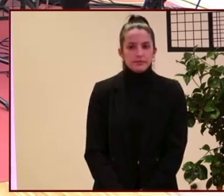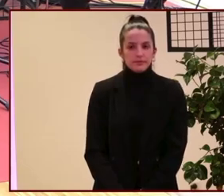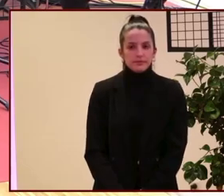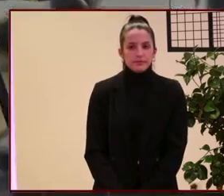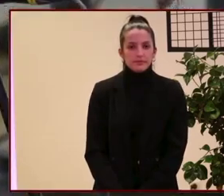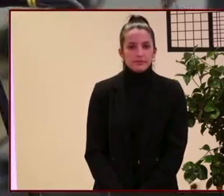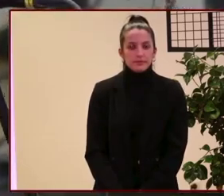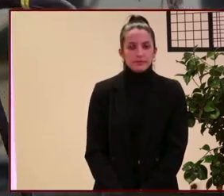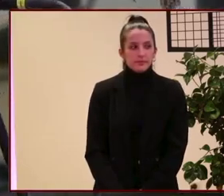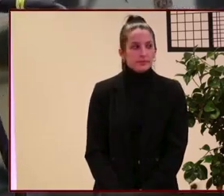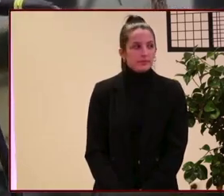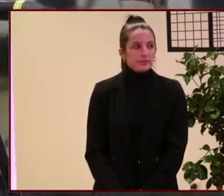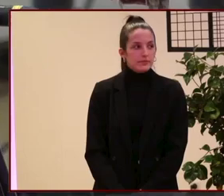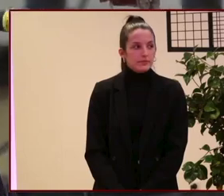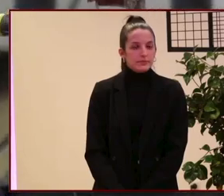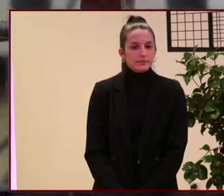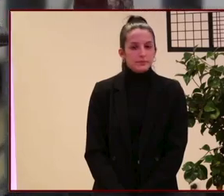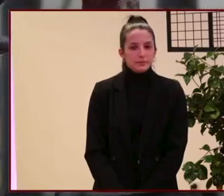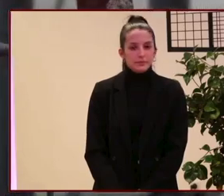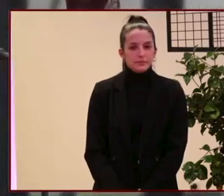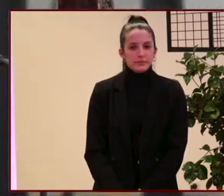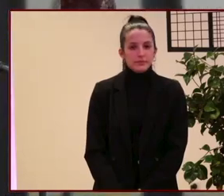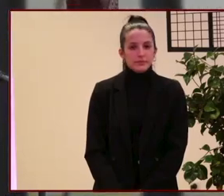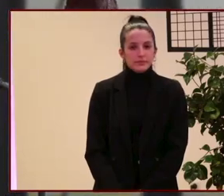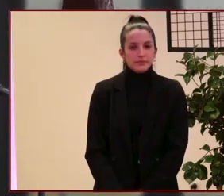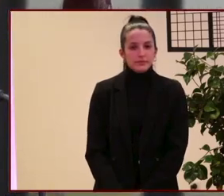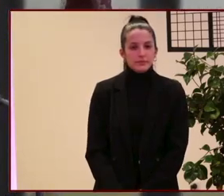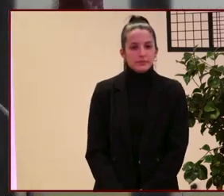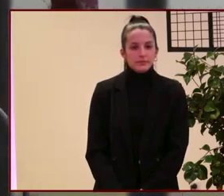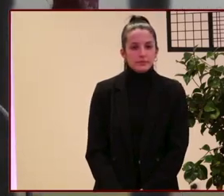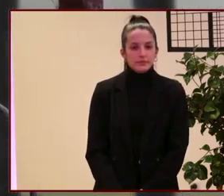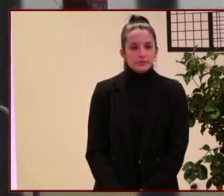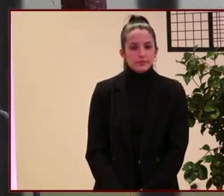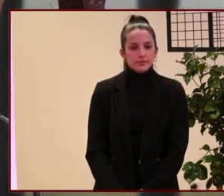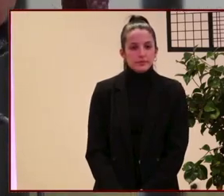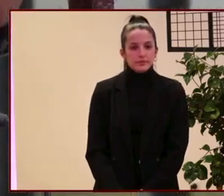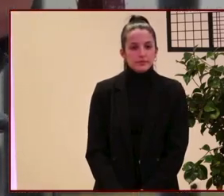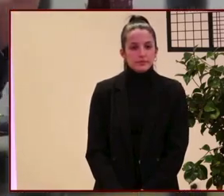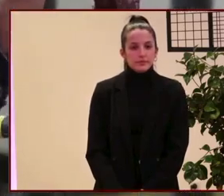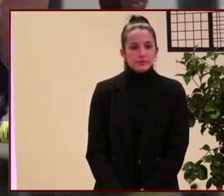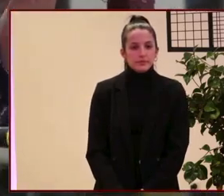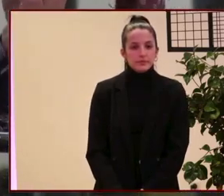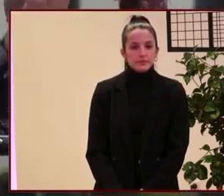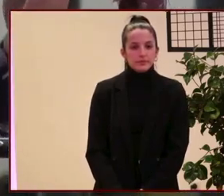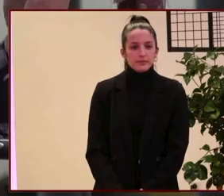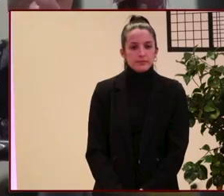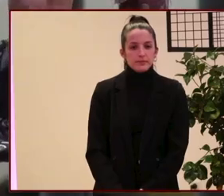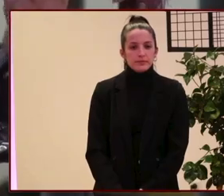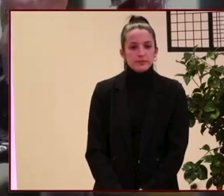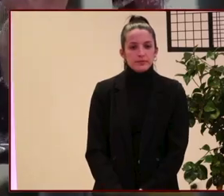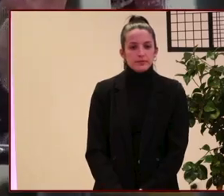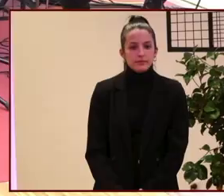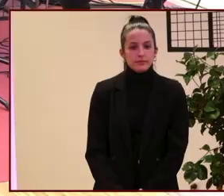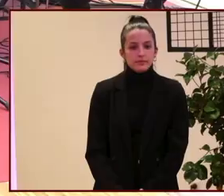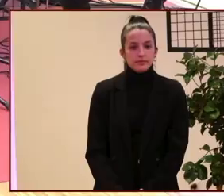i después de que le eches otras cerca hasta ver a mi